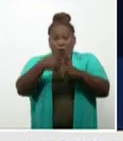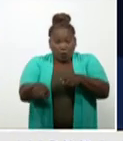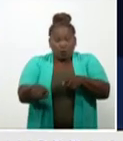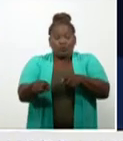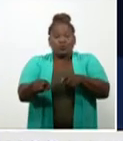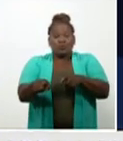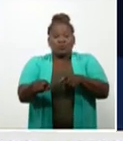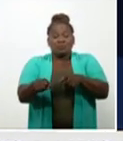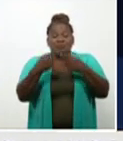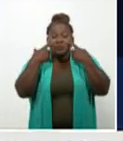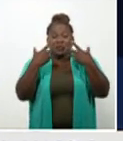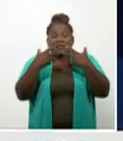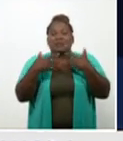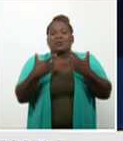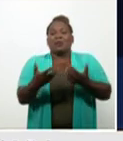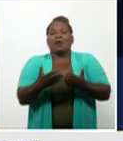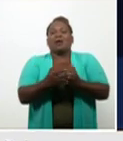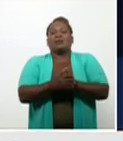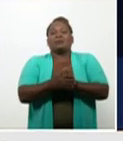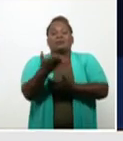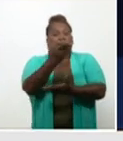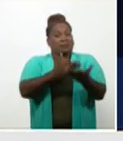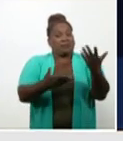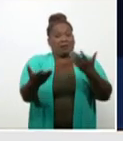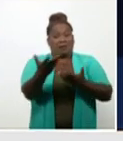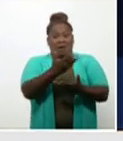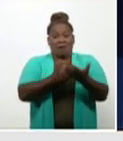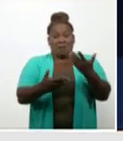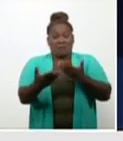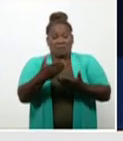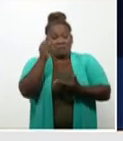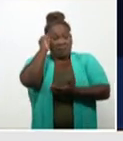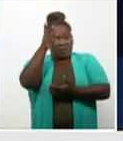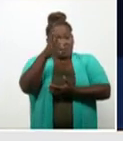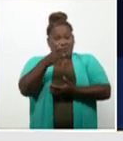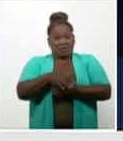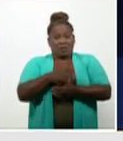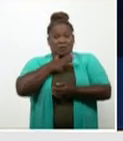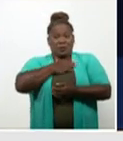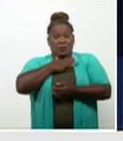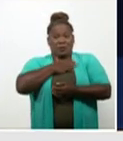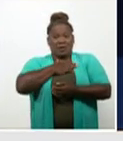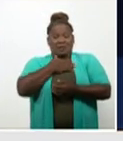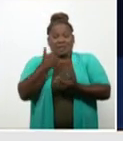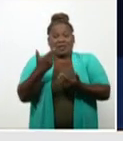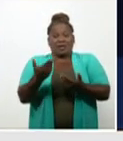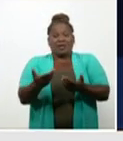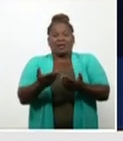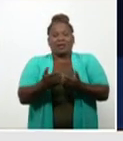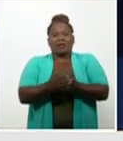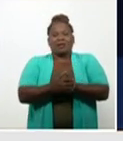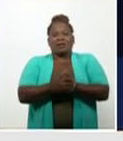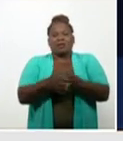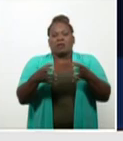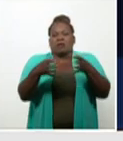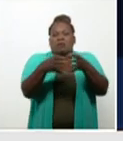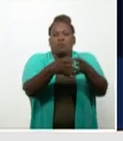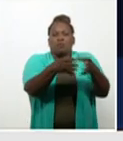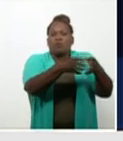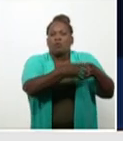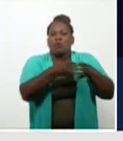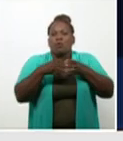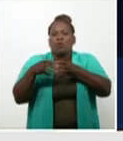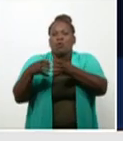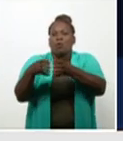hay de intercambio de nuestras experiencias es con los equipos médicos. Cuando digo médicos,